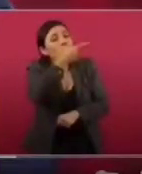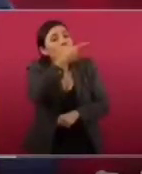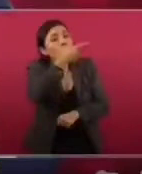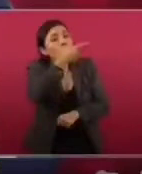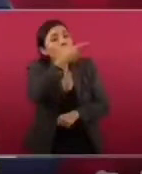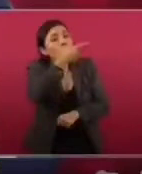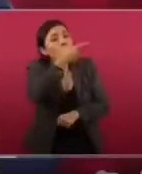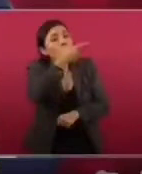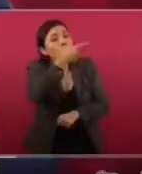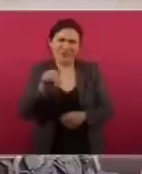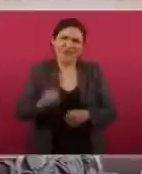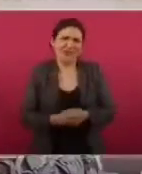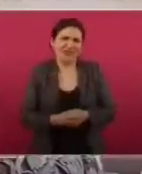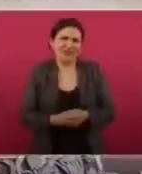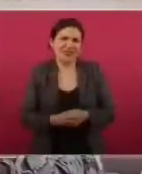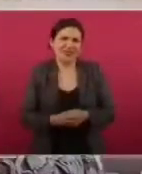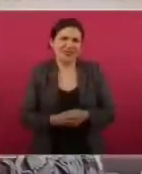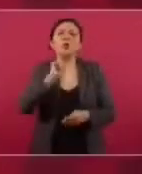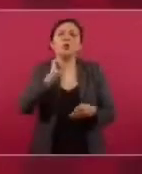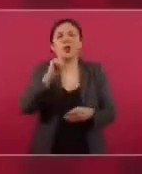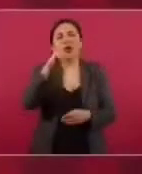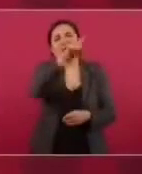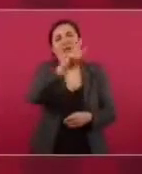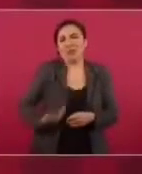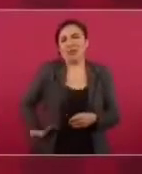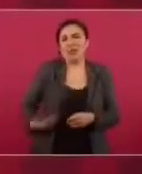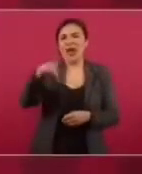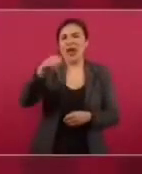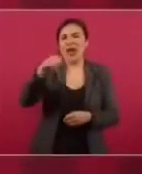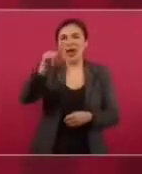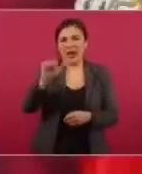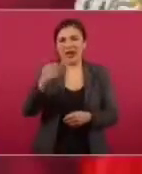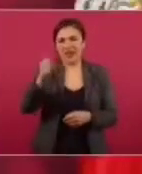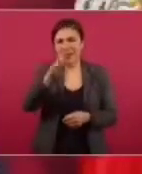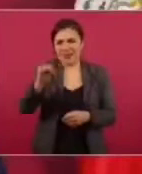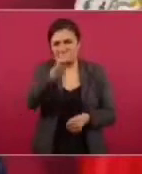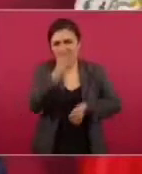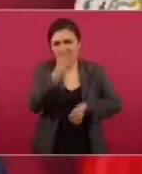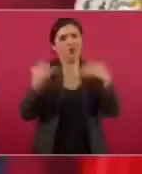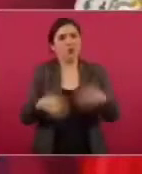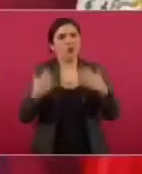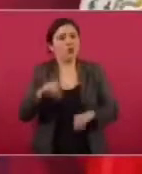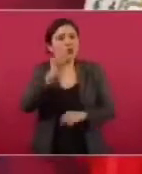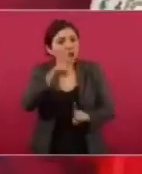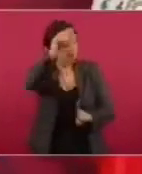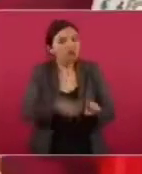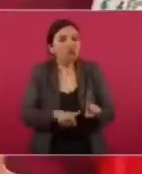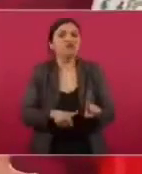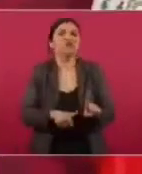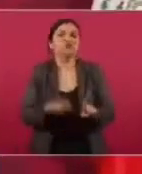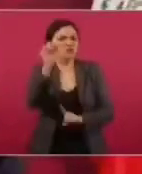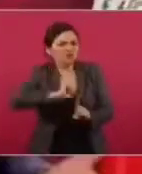Biden y la vicepresidenta Harris. ¿Cómo son ellos? ¿Cómo se expresan? O sea, es importante, ¿no? Y bien lo dice. ¿A quién conoce Río Palacio?